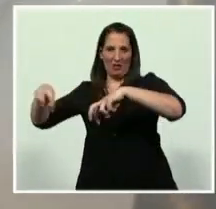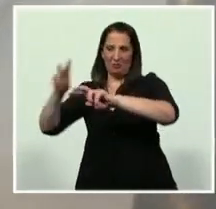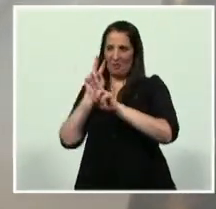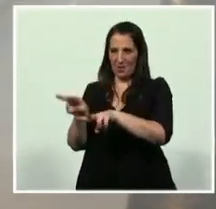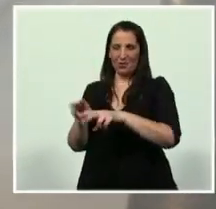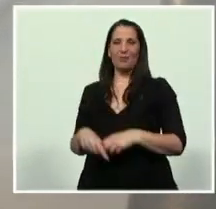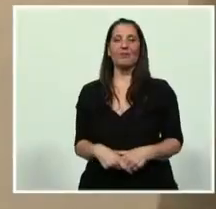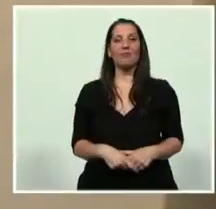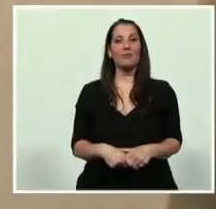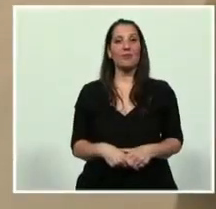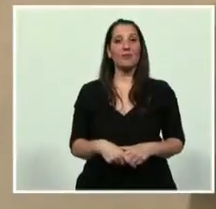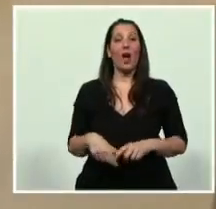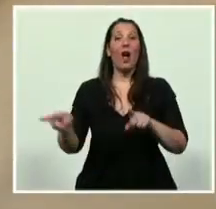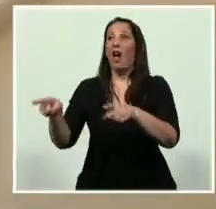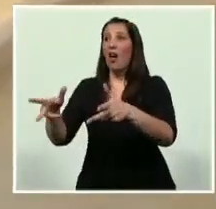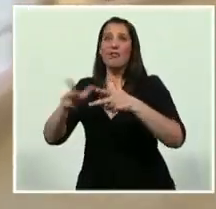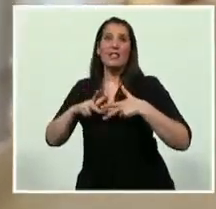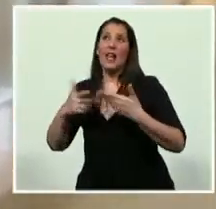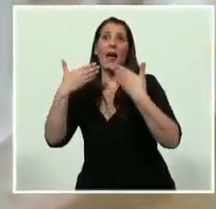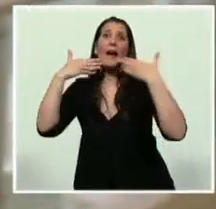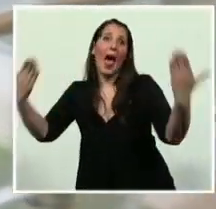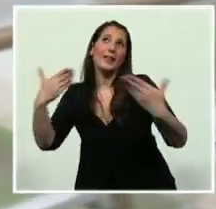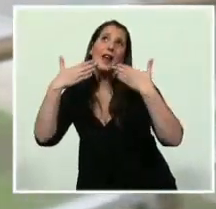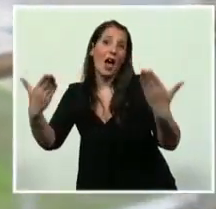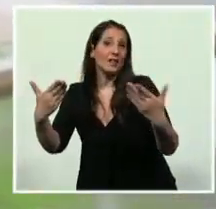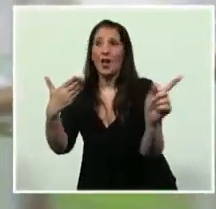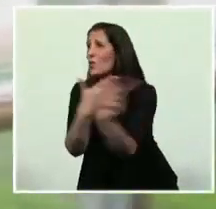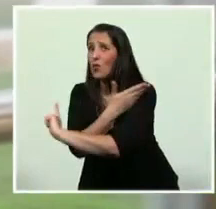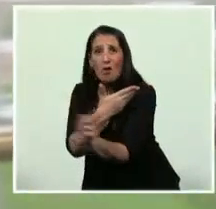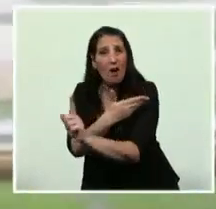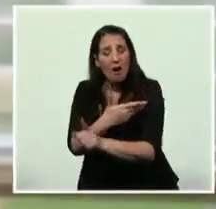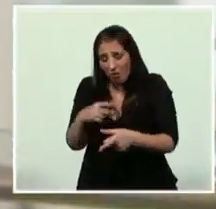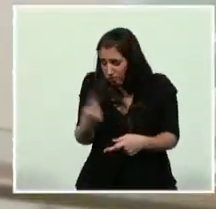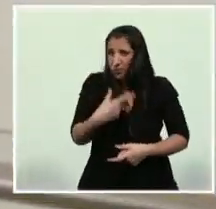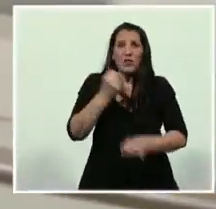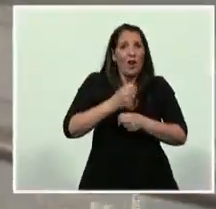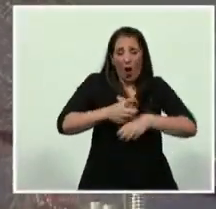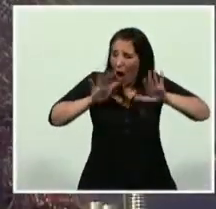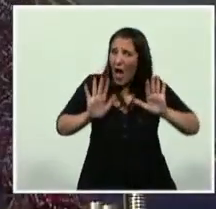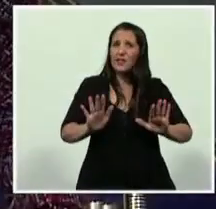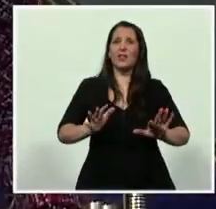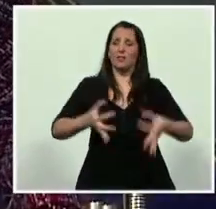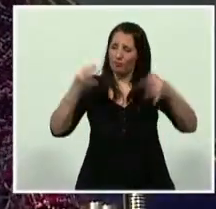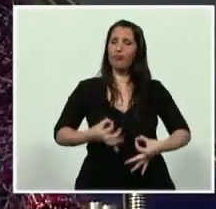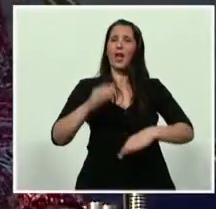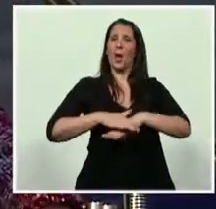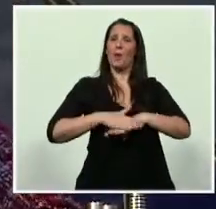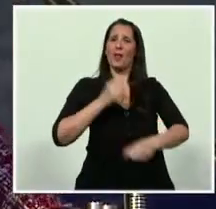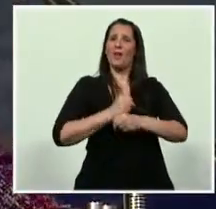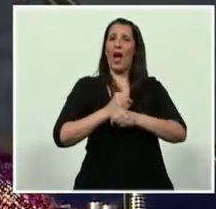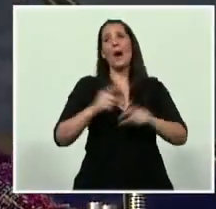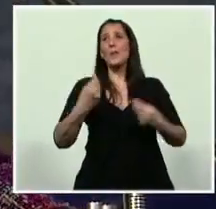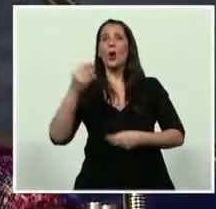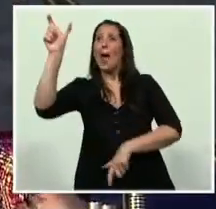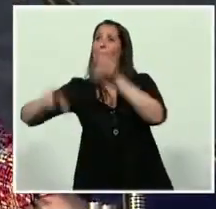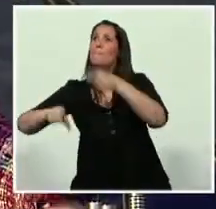No den las gracias, es lo que corresponde. No quieran más a políticos que les den